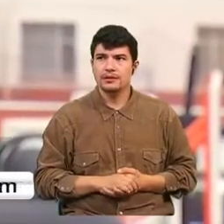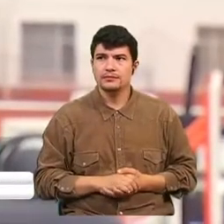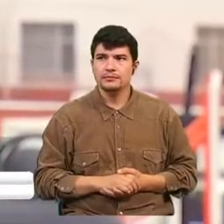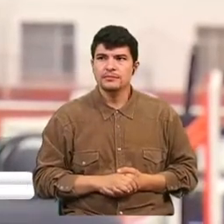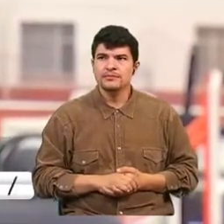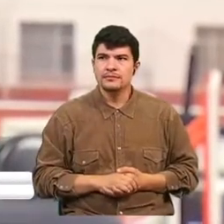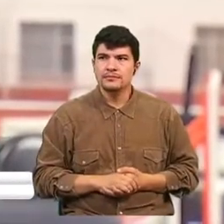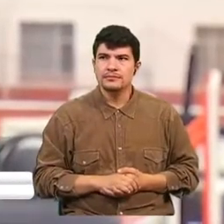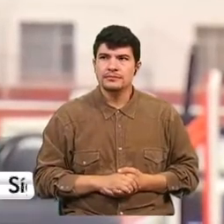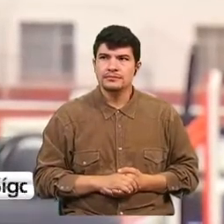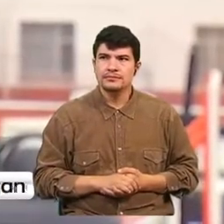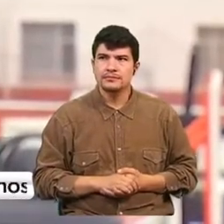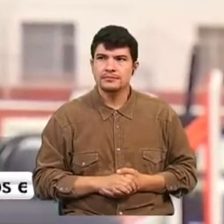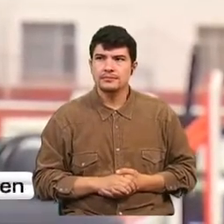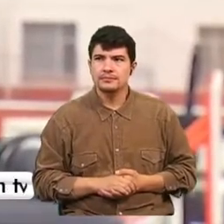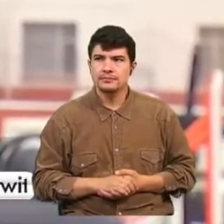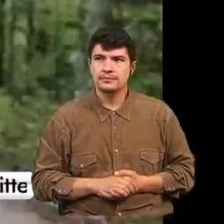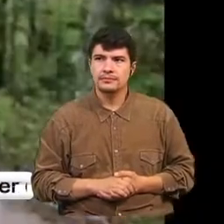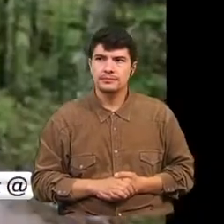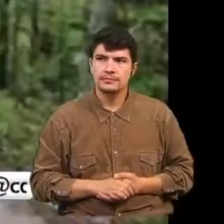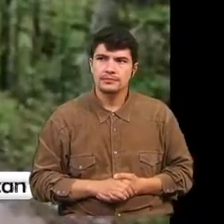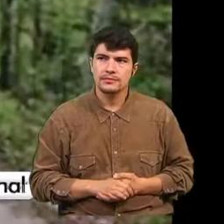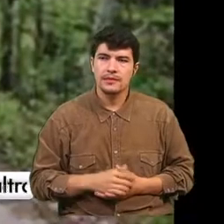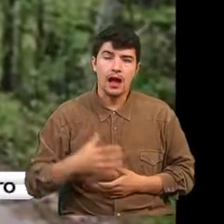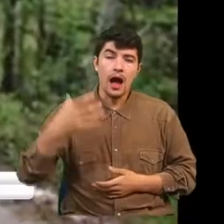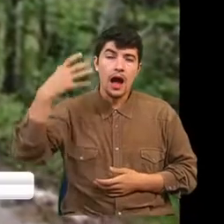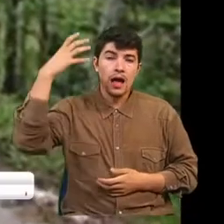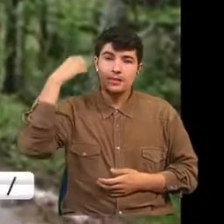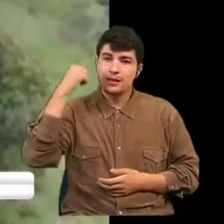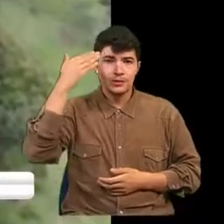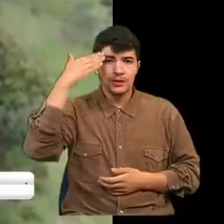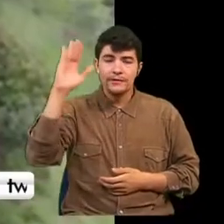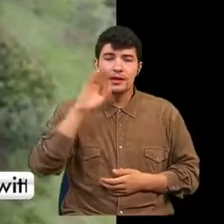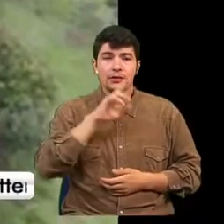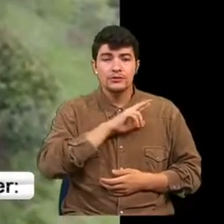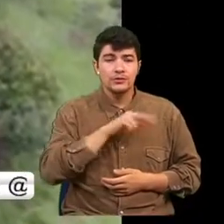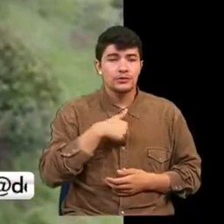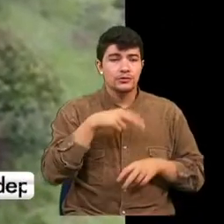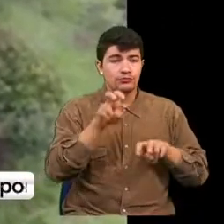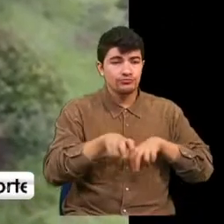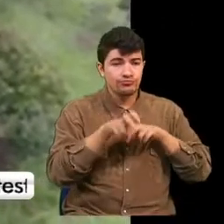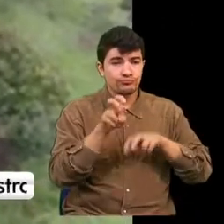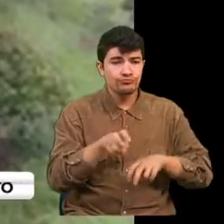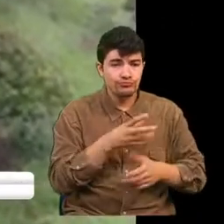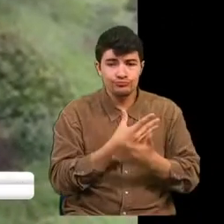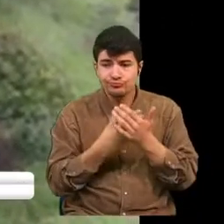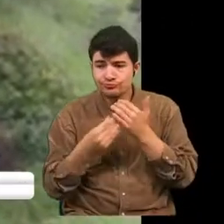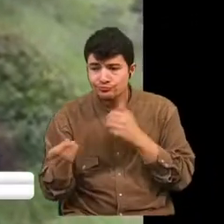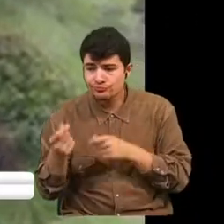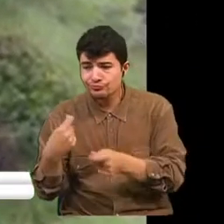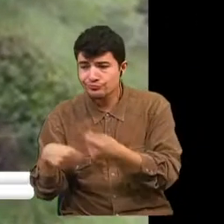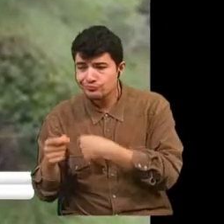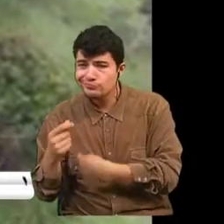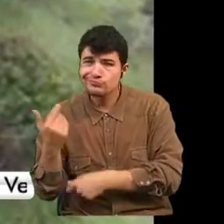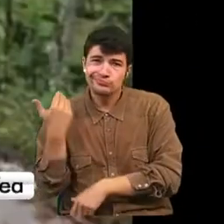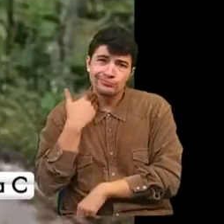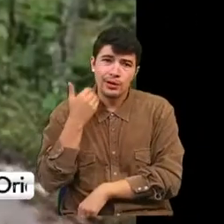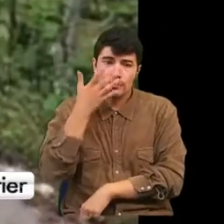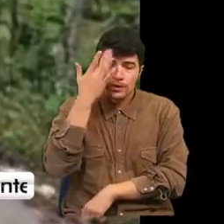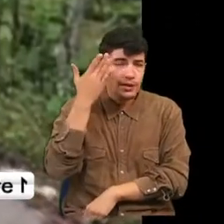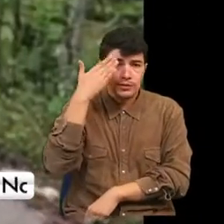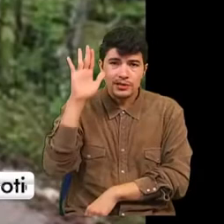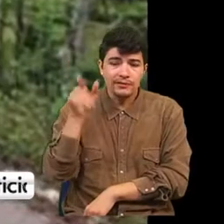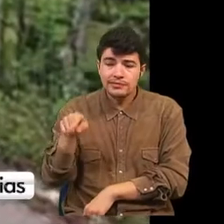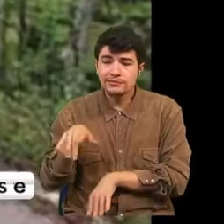o si ese día uno podía salir. Esto ya lo podemos decir con seguridad, que esta pavimentación es un hecho en nuestro municipio